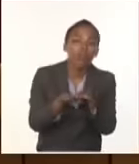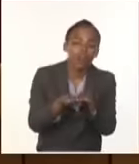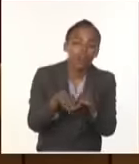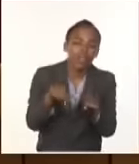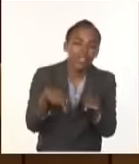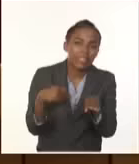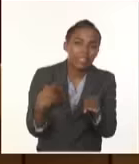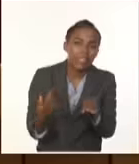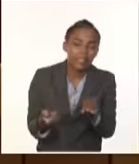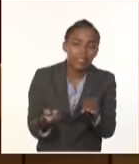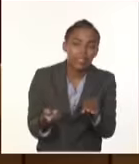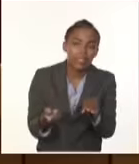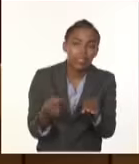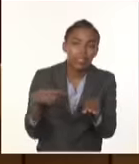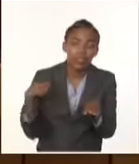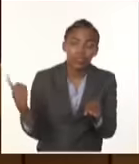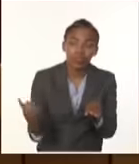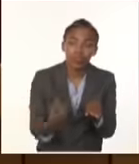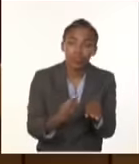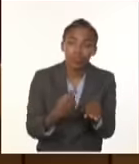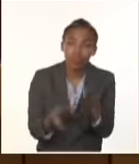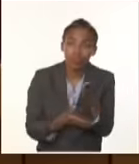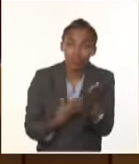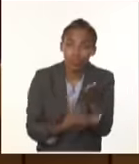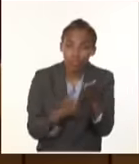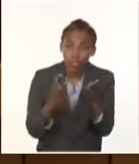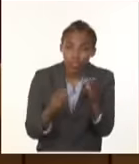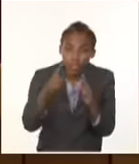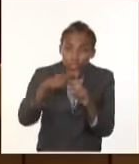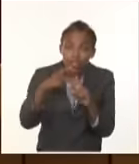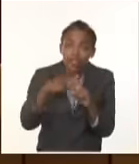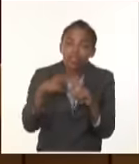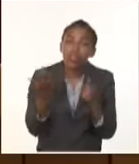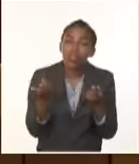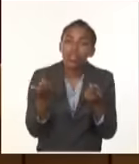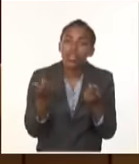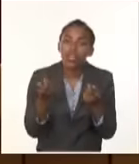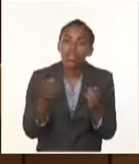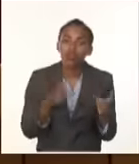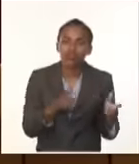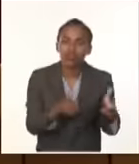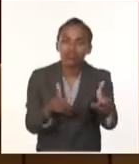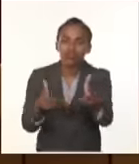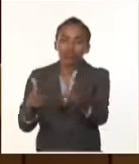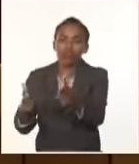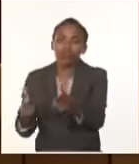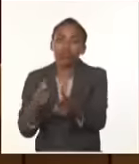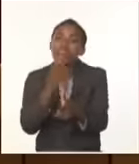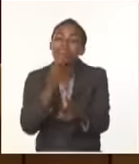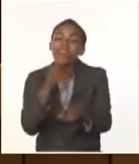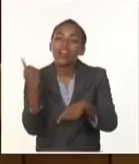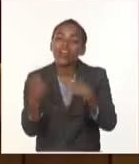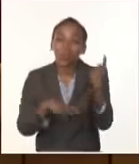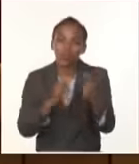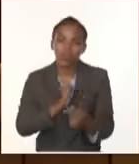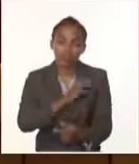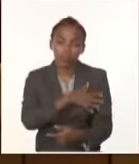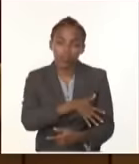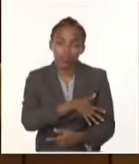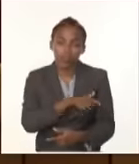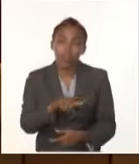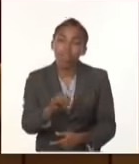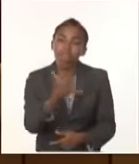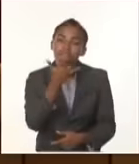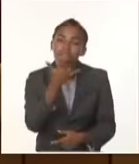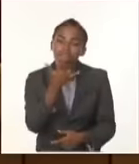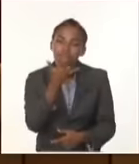vista de todos el crimen atroz del genocidio contra el pueblo palestino. Es una afrenta a la dignidad humana